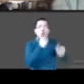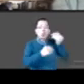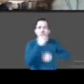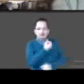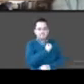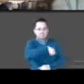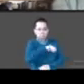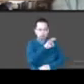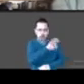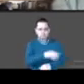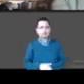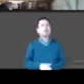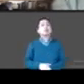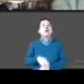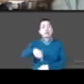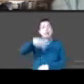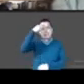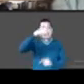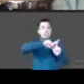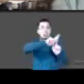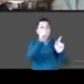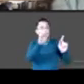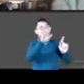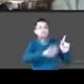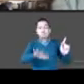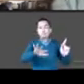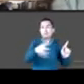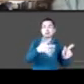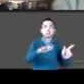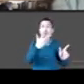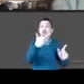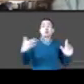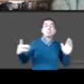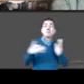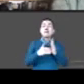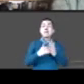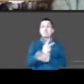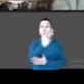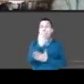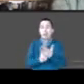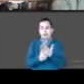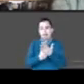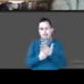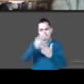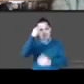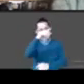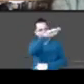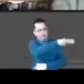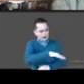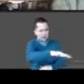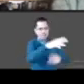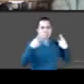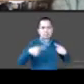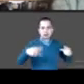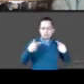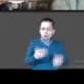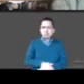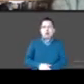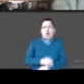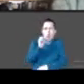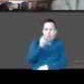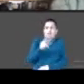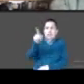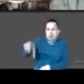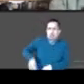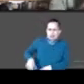ejecutándose en el país más de 8000 programas sociales entonces me parece que si bien el gobierno decidió en este cambio paradigma tener